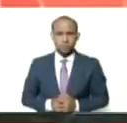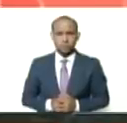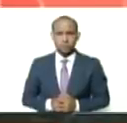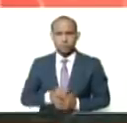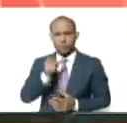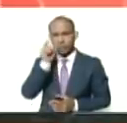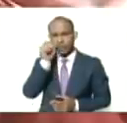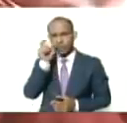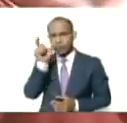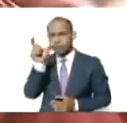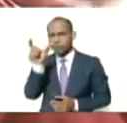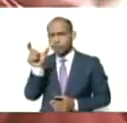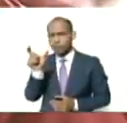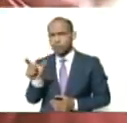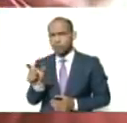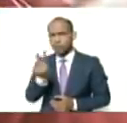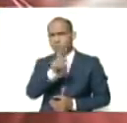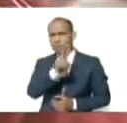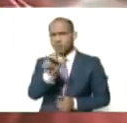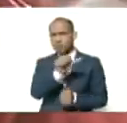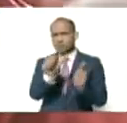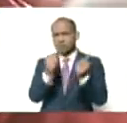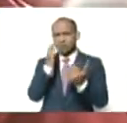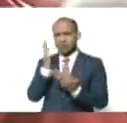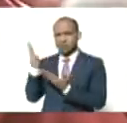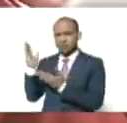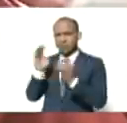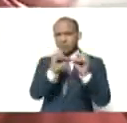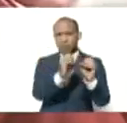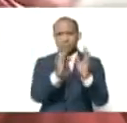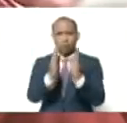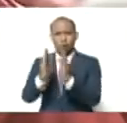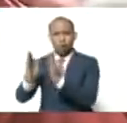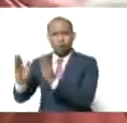Julio César es vicepresidente de organización